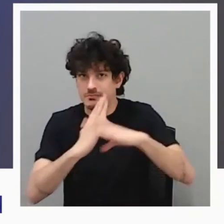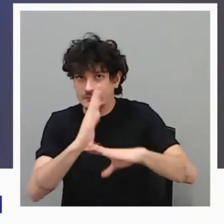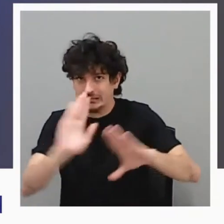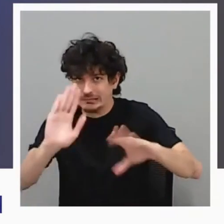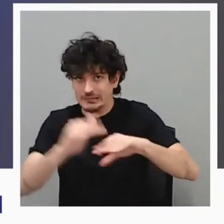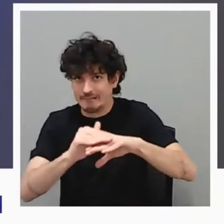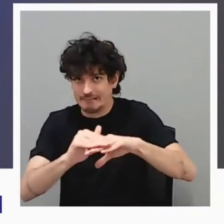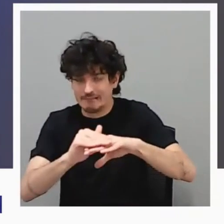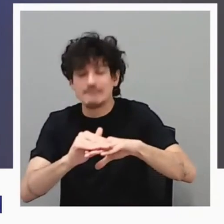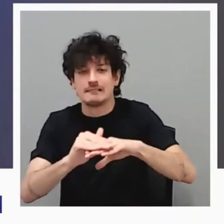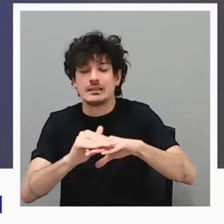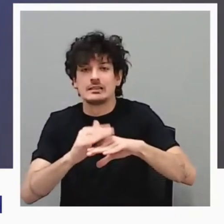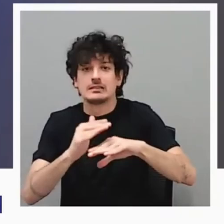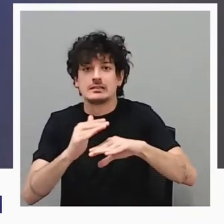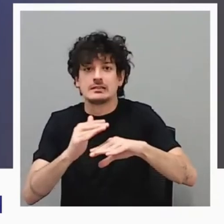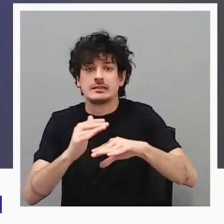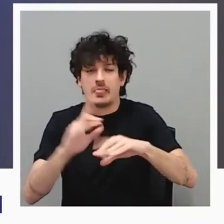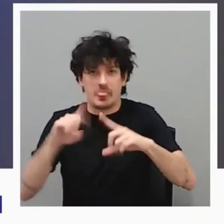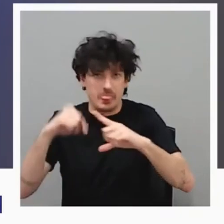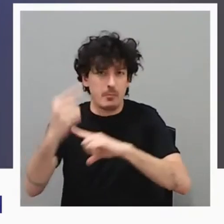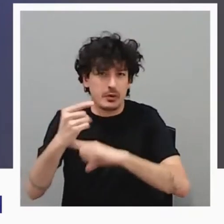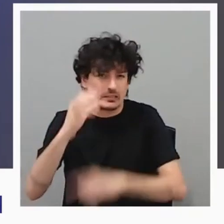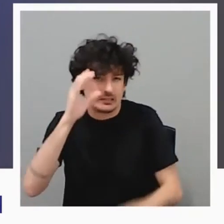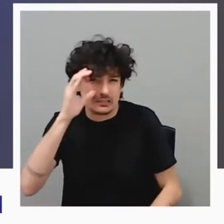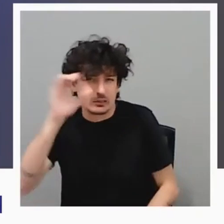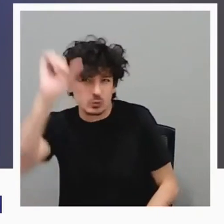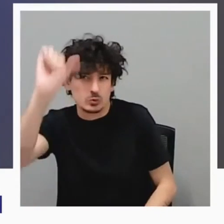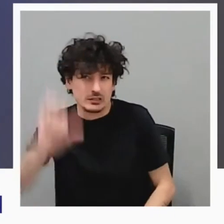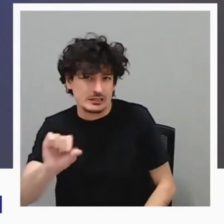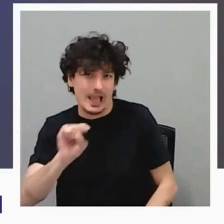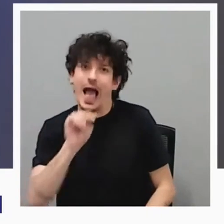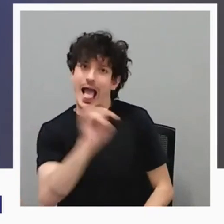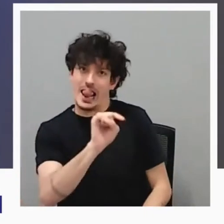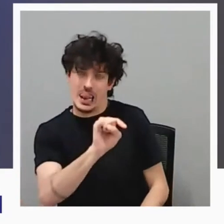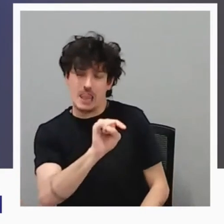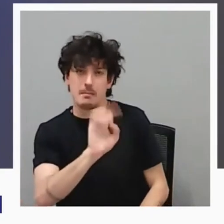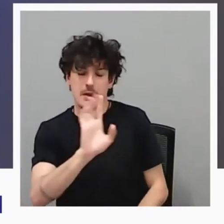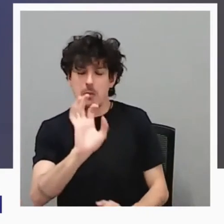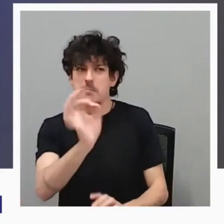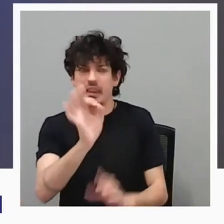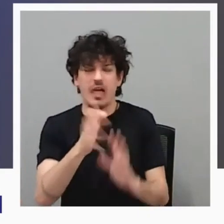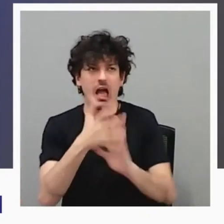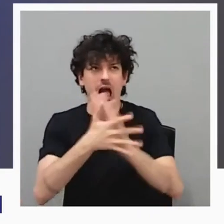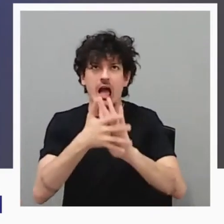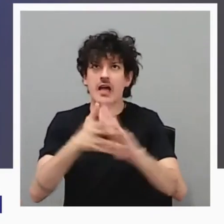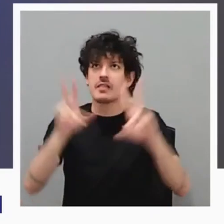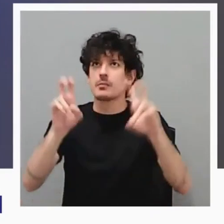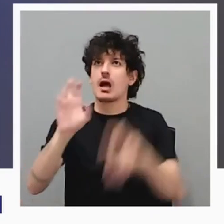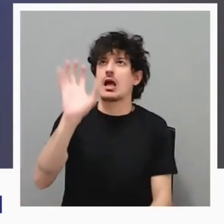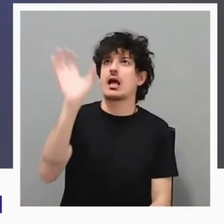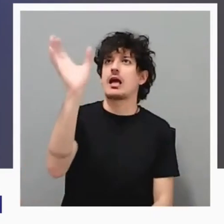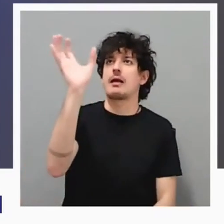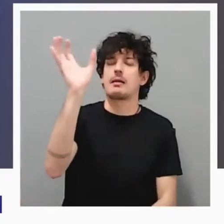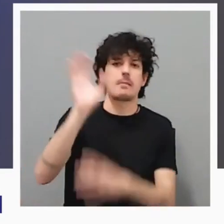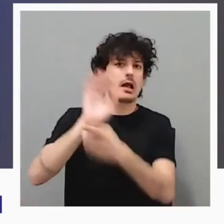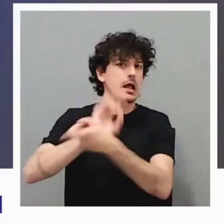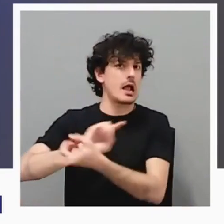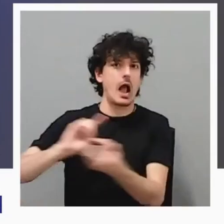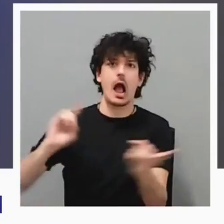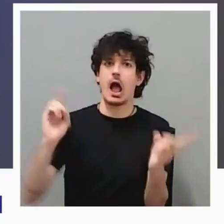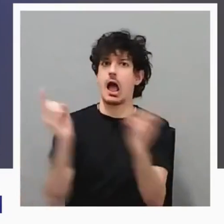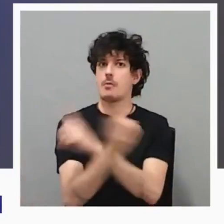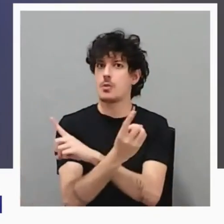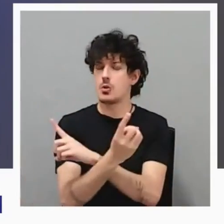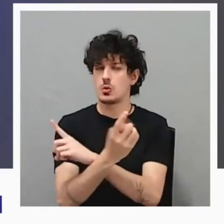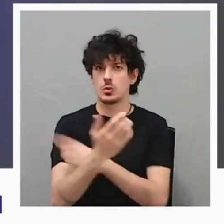yo creo que hay que escucharle. Es verdad que alrededor del cambio climático, este no es un problema de... estamos hasta las